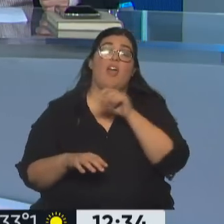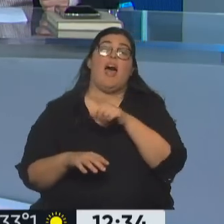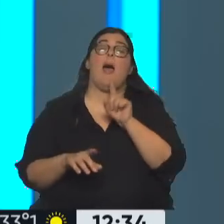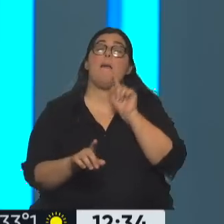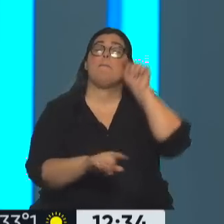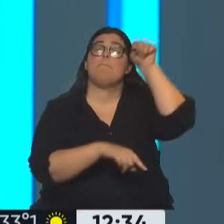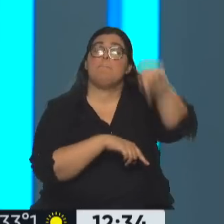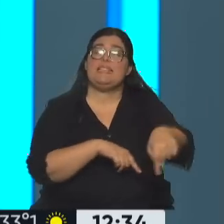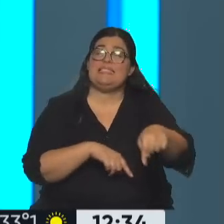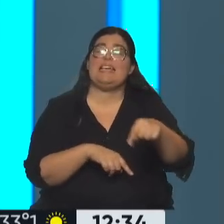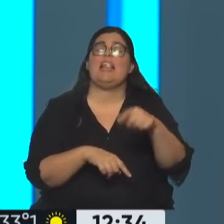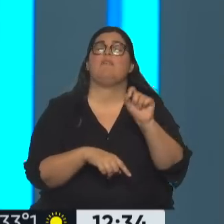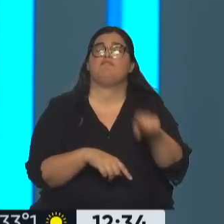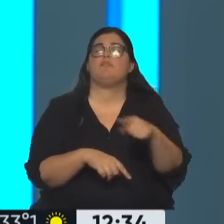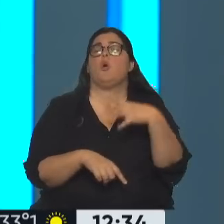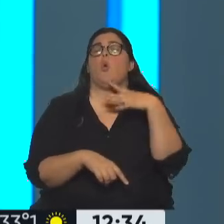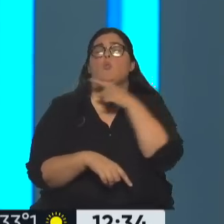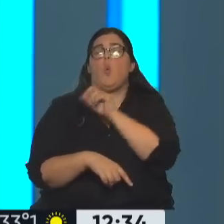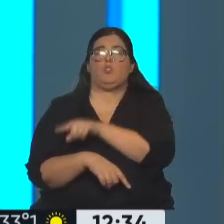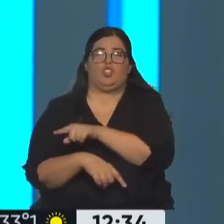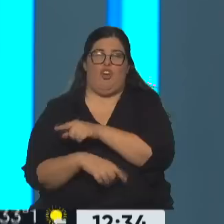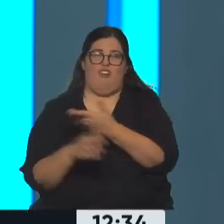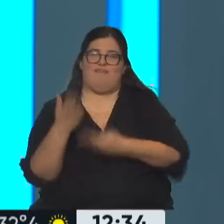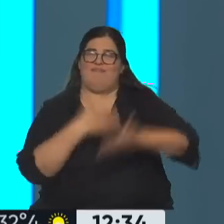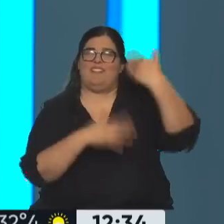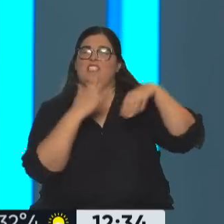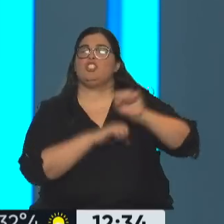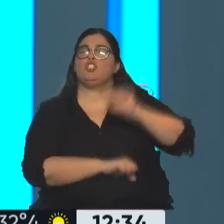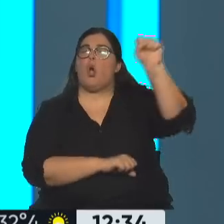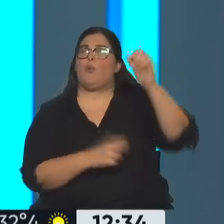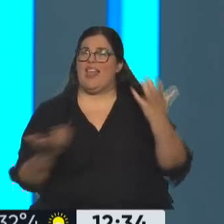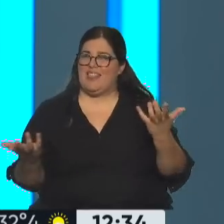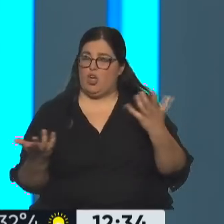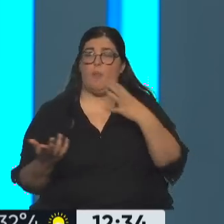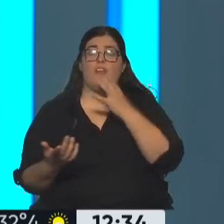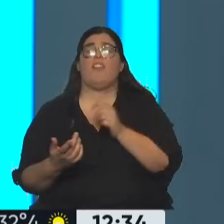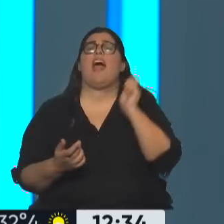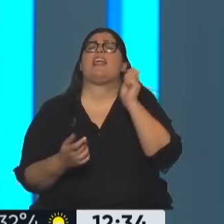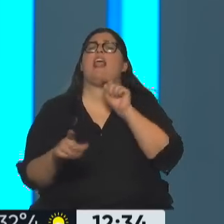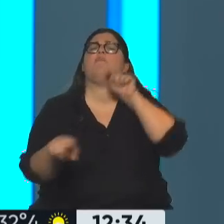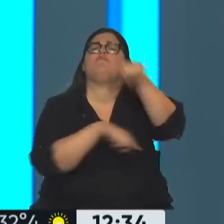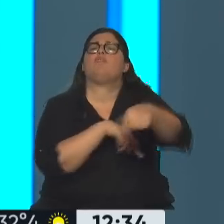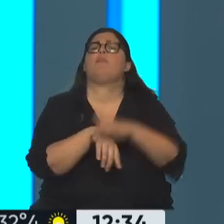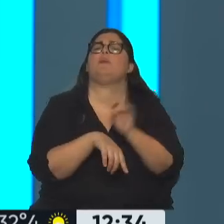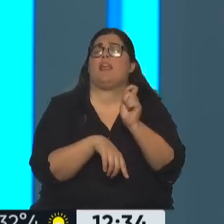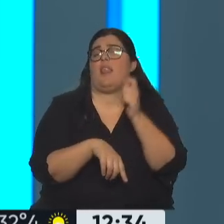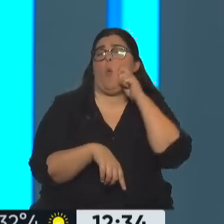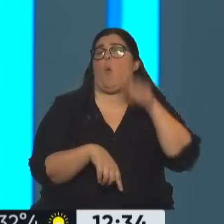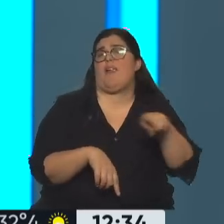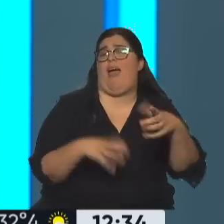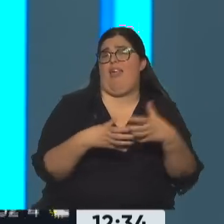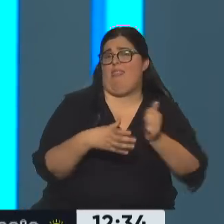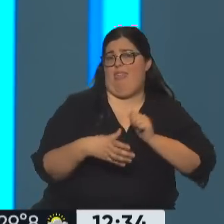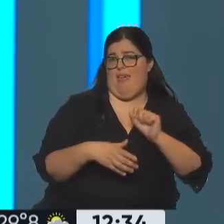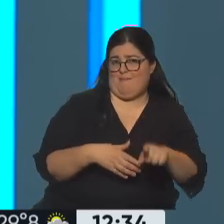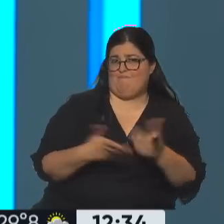si vamos a los orígenes, porque era un misil soviético, pero había sido lanzado por las fuerzas ucranianas. Entonces, este